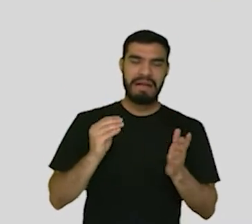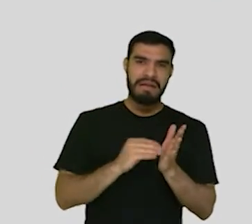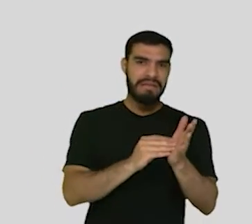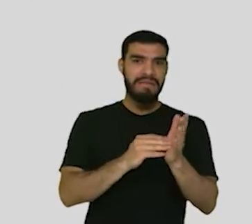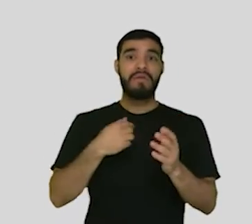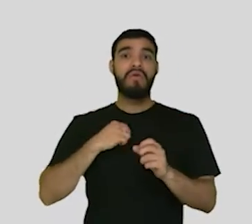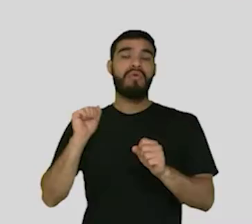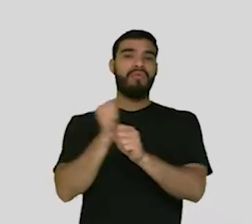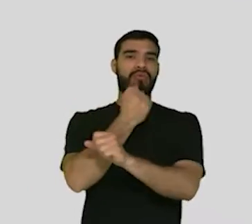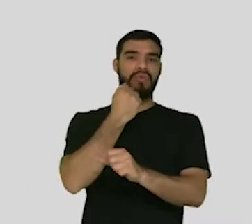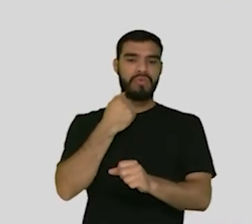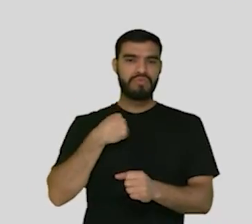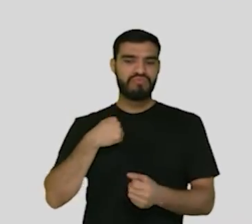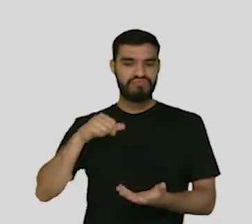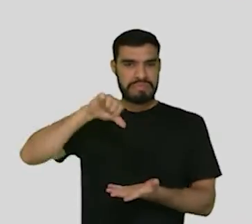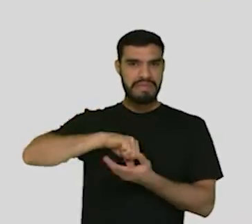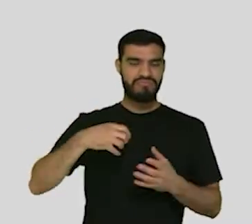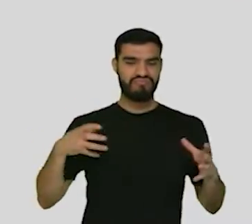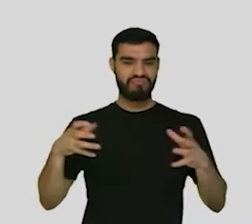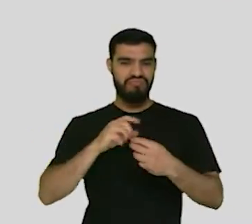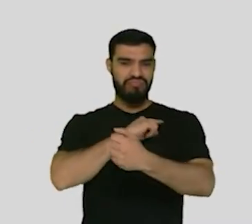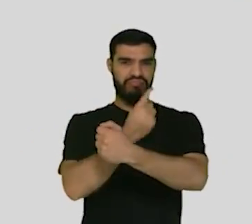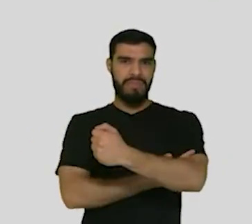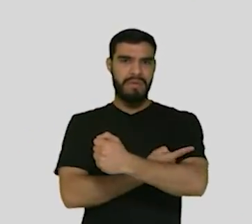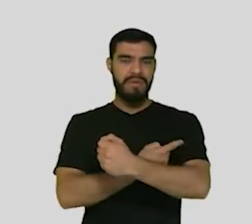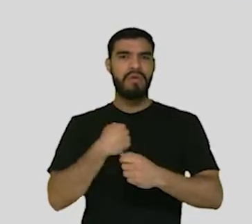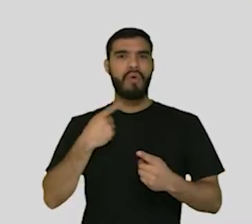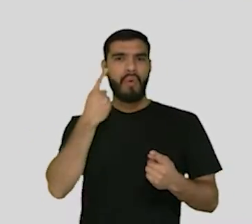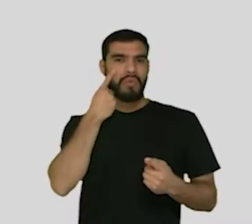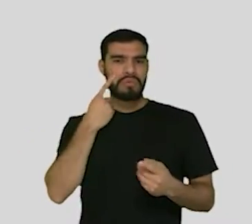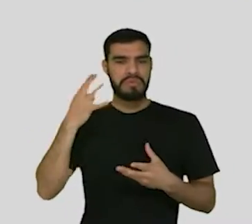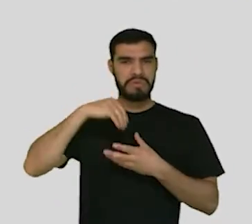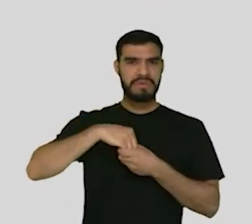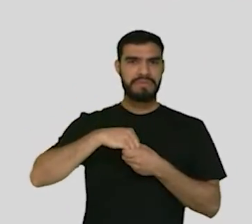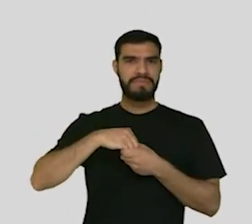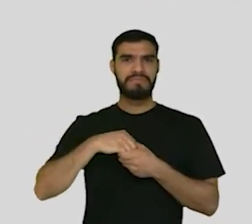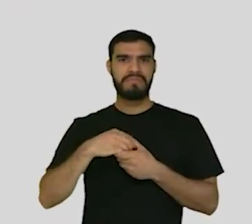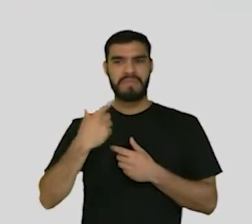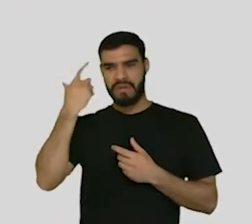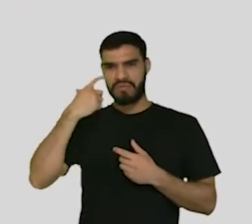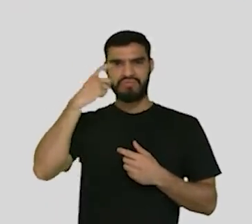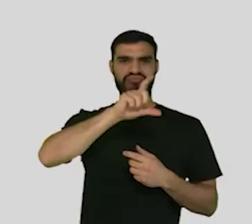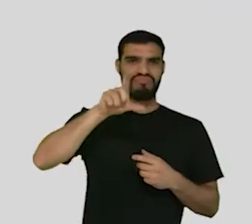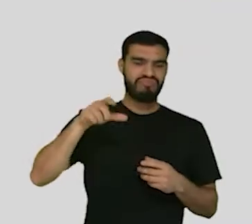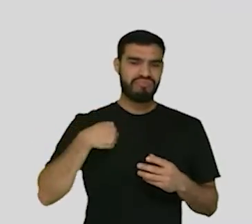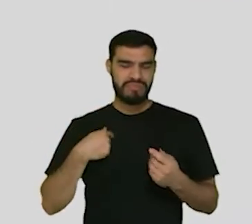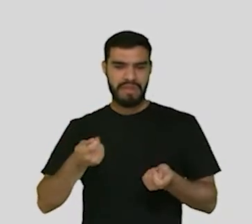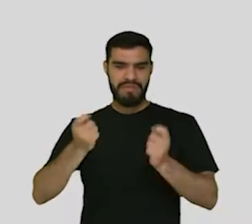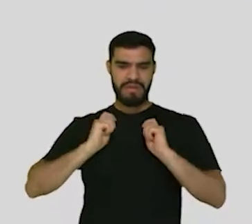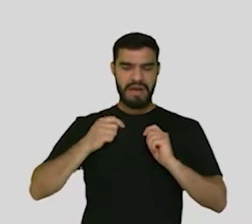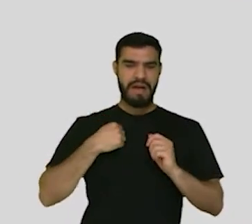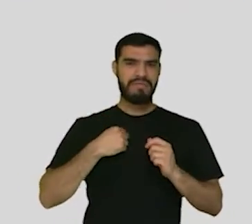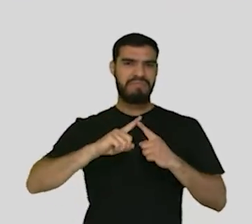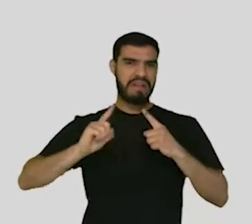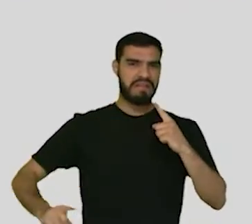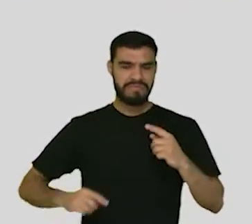Logramos desde nuestro... Upepe, ore poca tu vive, ero yecua, ponagui ve, coña jaisa. upei royo